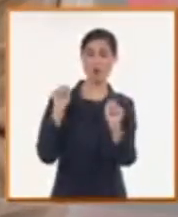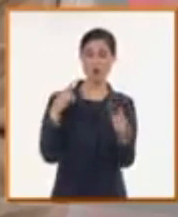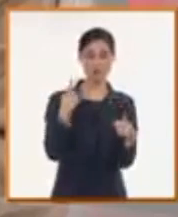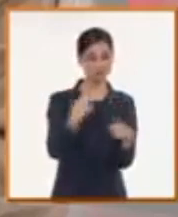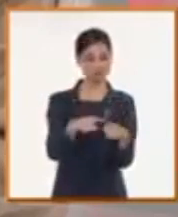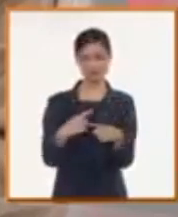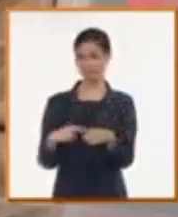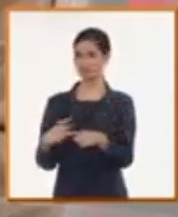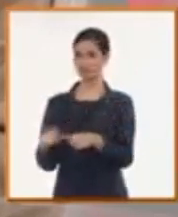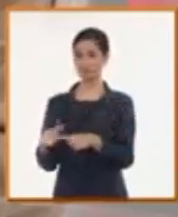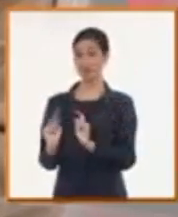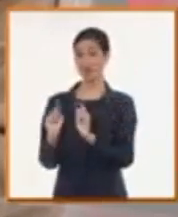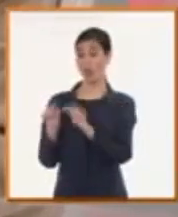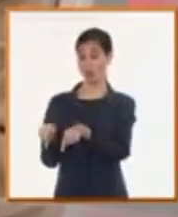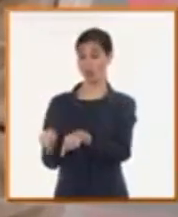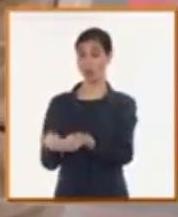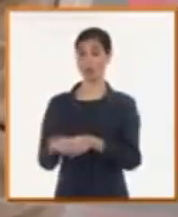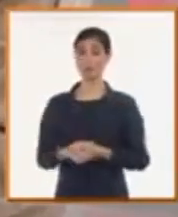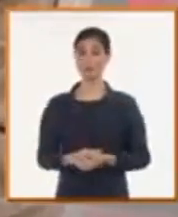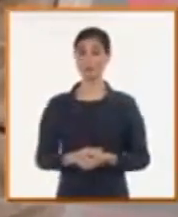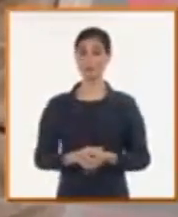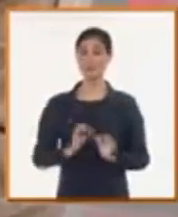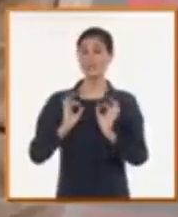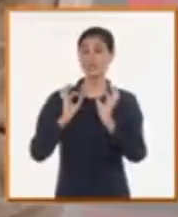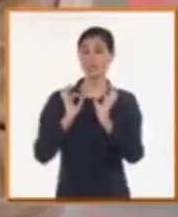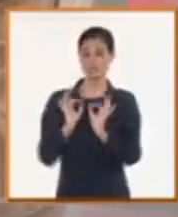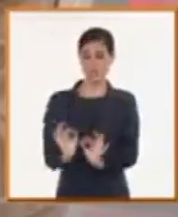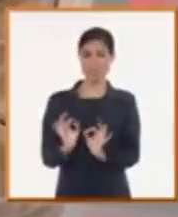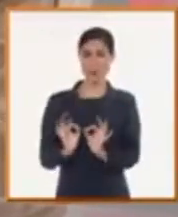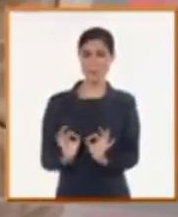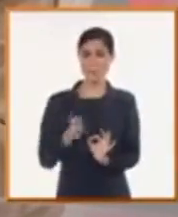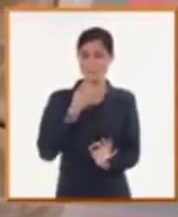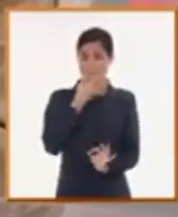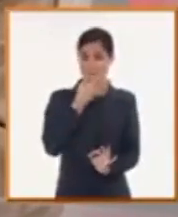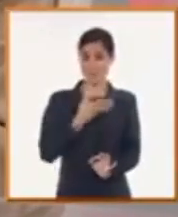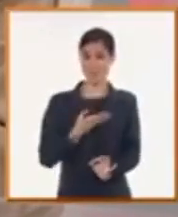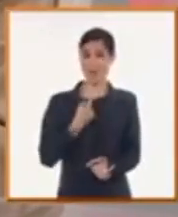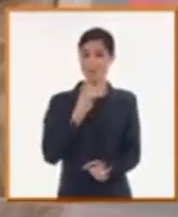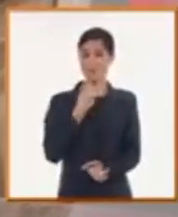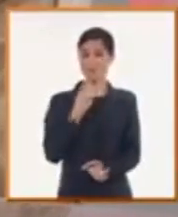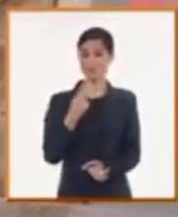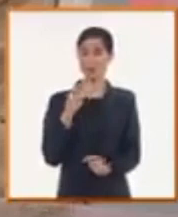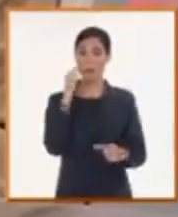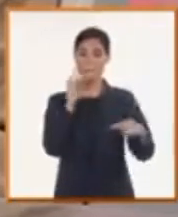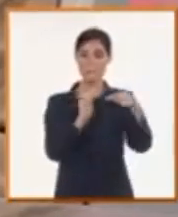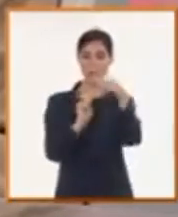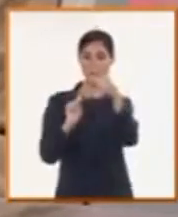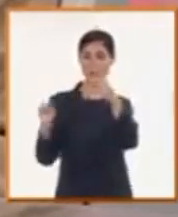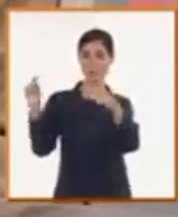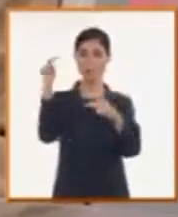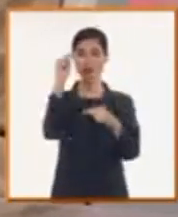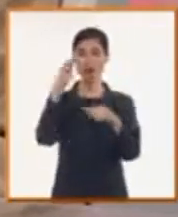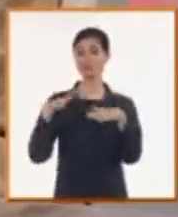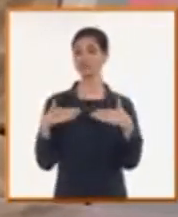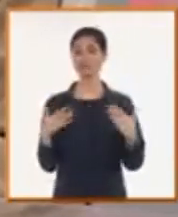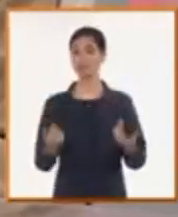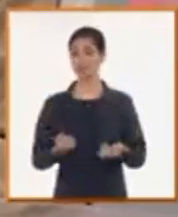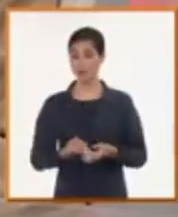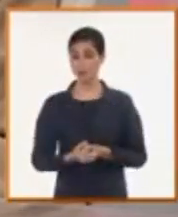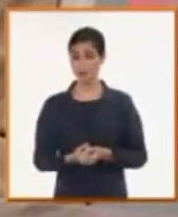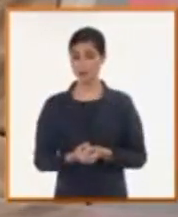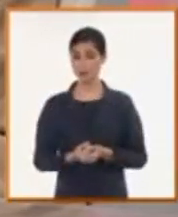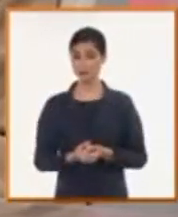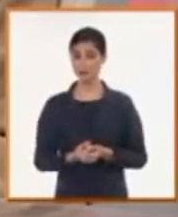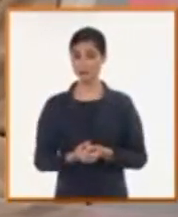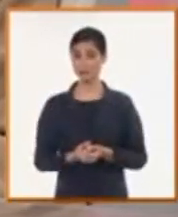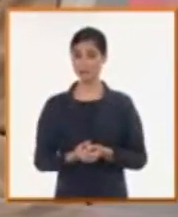designación, pero siempre el comandante apuntaba a que lo principal en esta dirección, además de la fuerza de golpe y maniobra y de